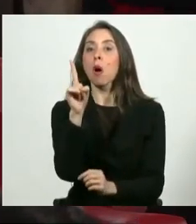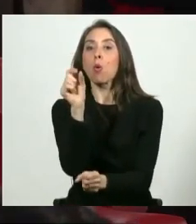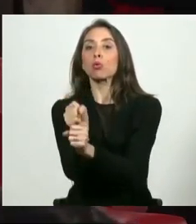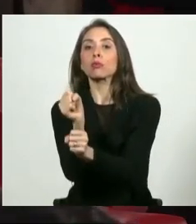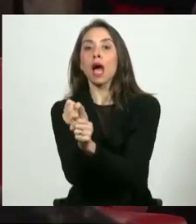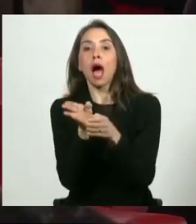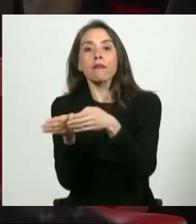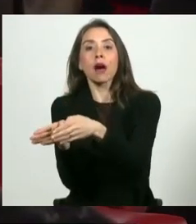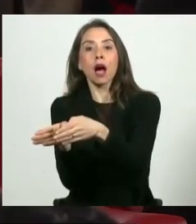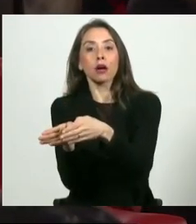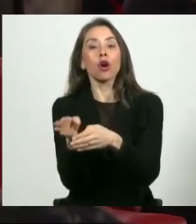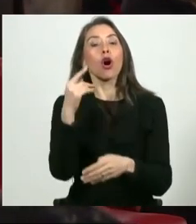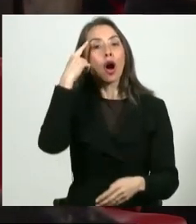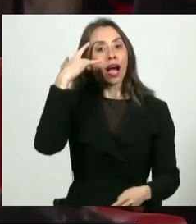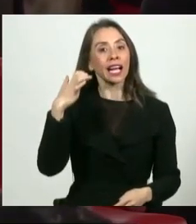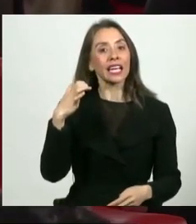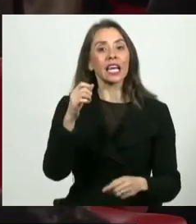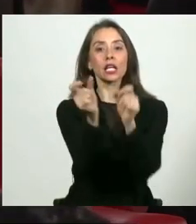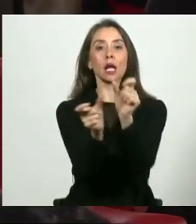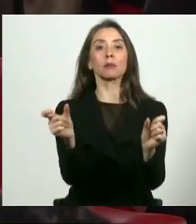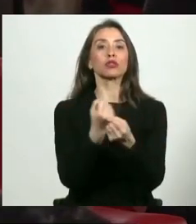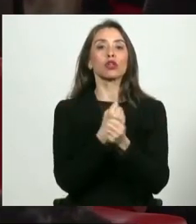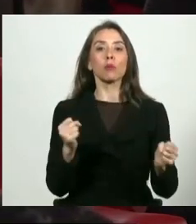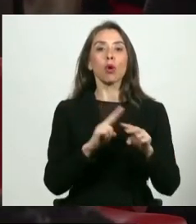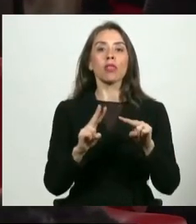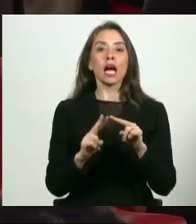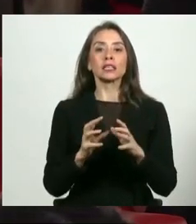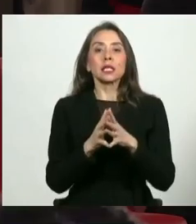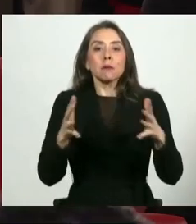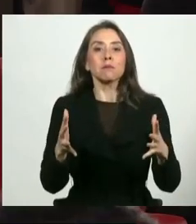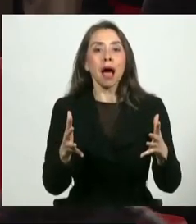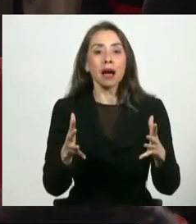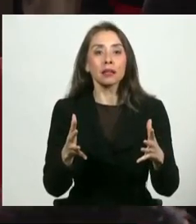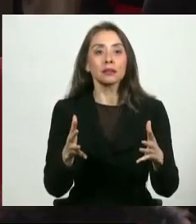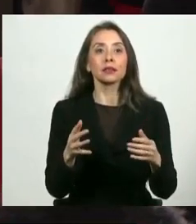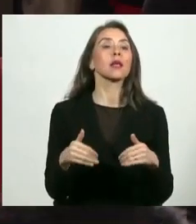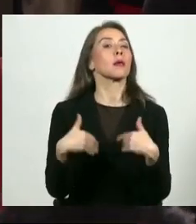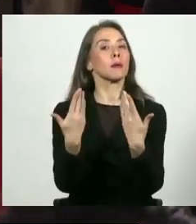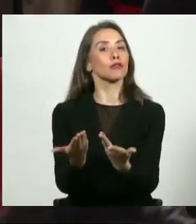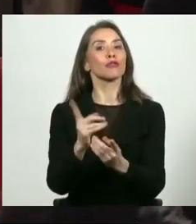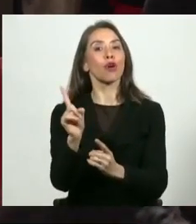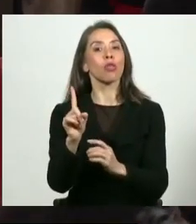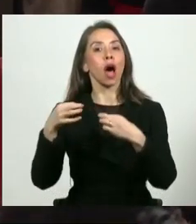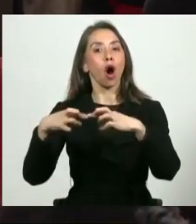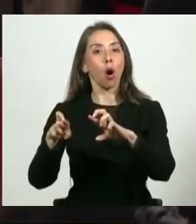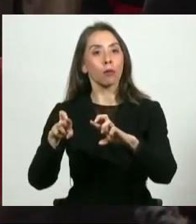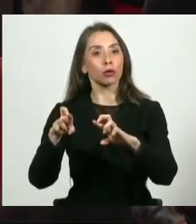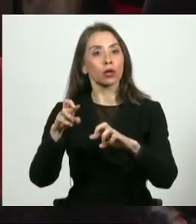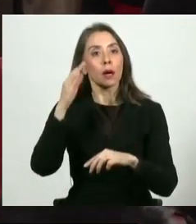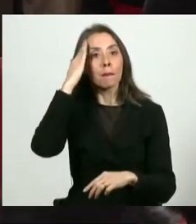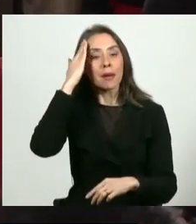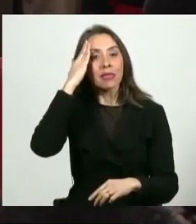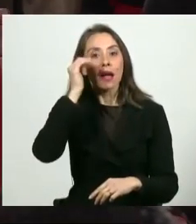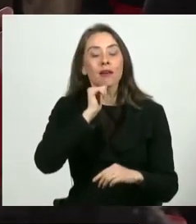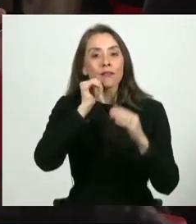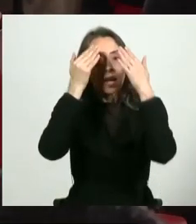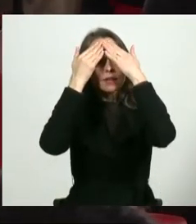trabajos, porque creen que no son capaces de hacer más. Pero exactamente no le dan las oportunidades, porque la mentalidad aún no se